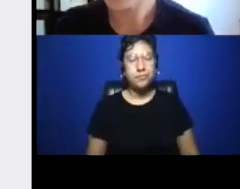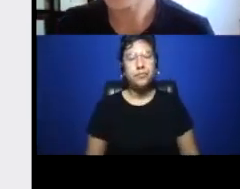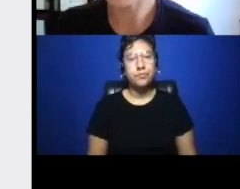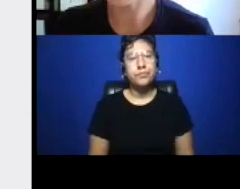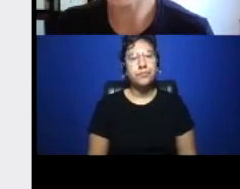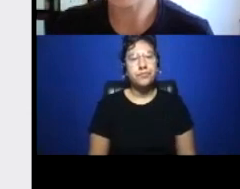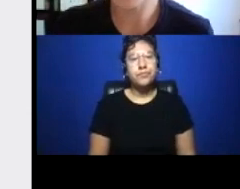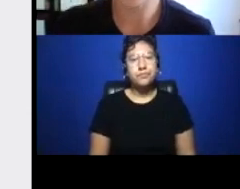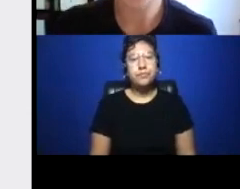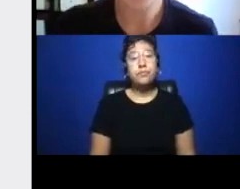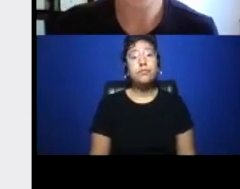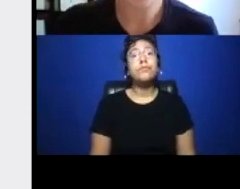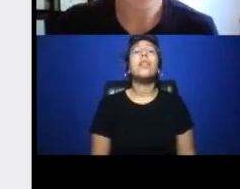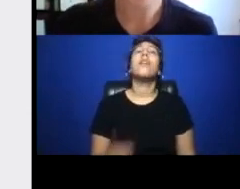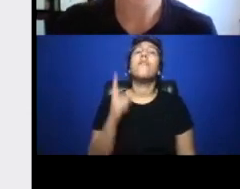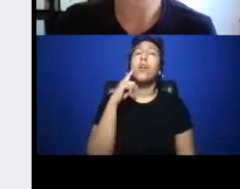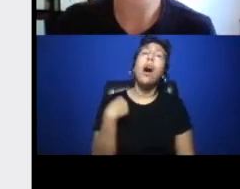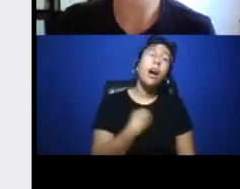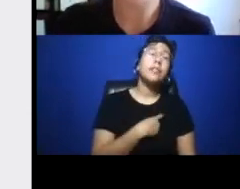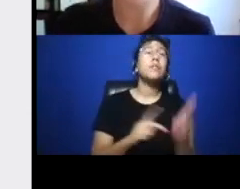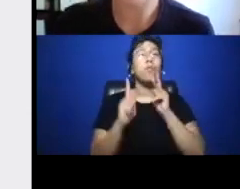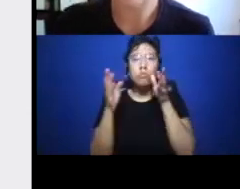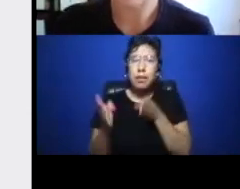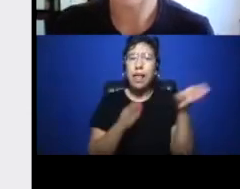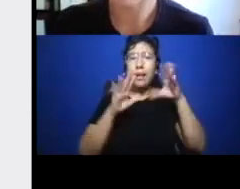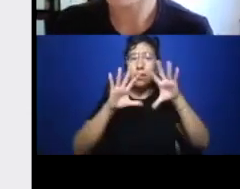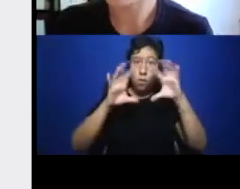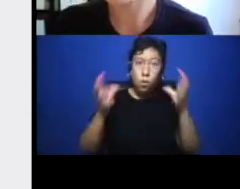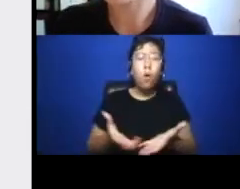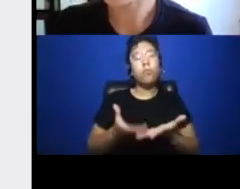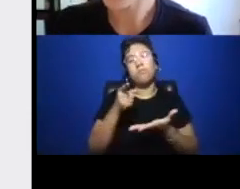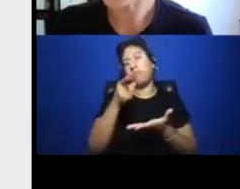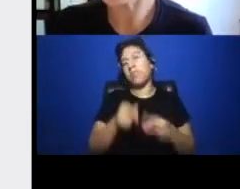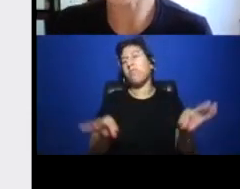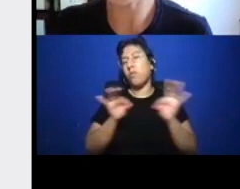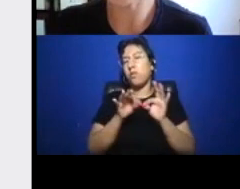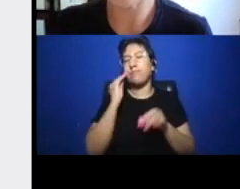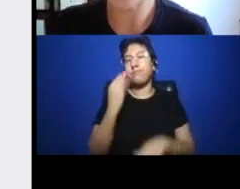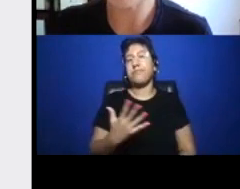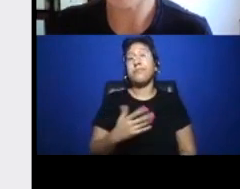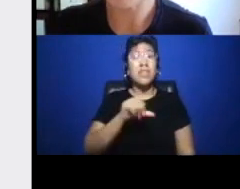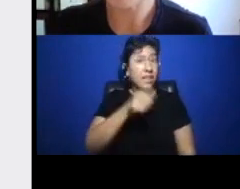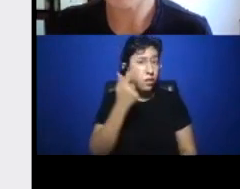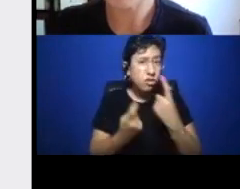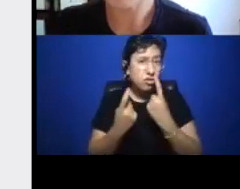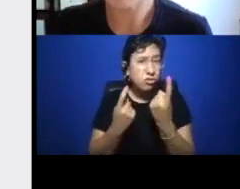Estado. Y para las personas que organizamos de manera global, esto es importante.